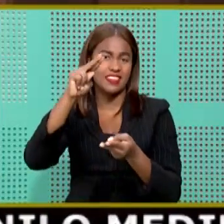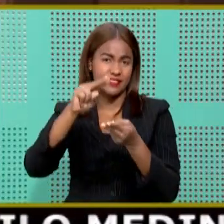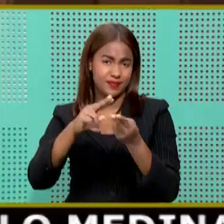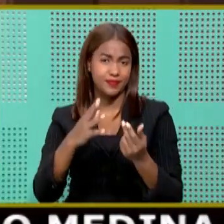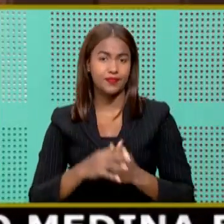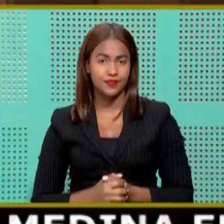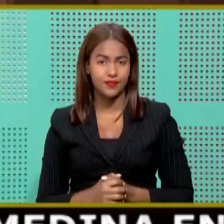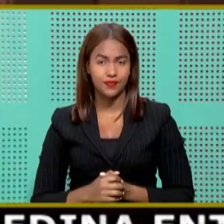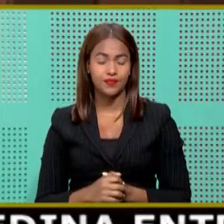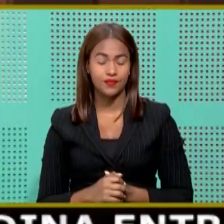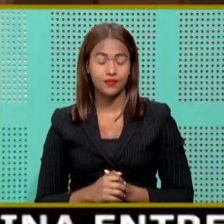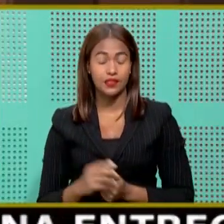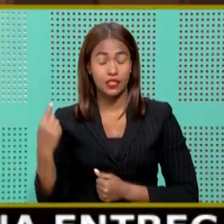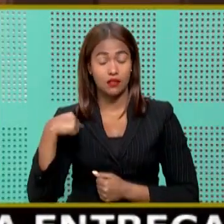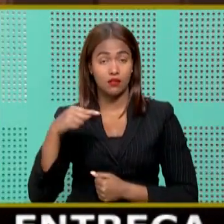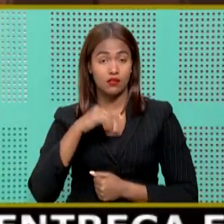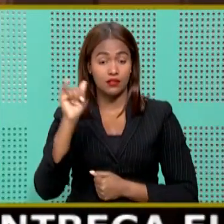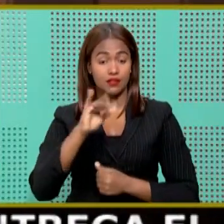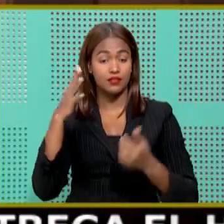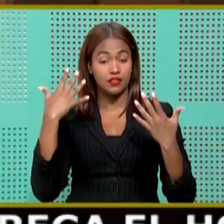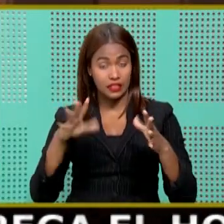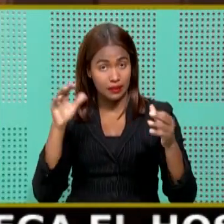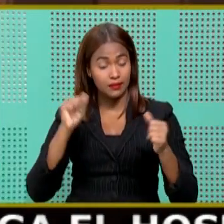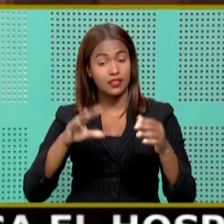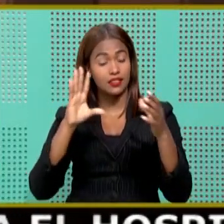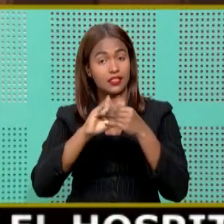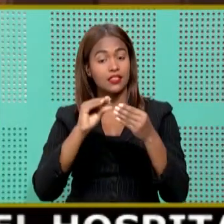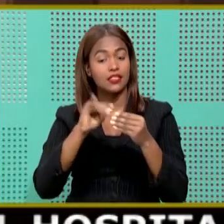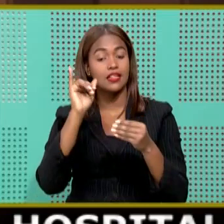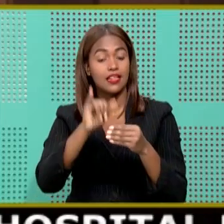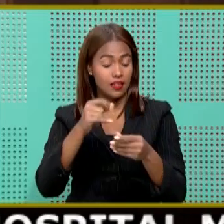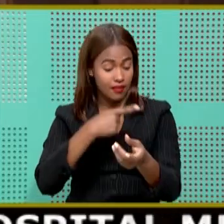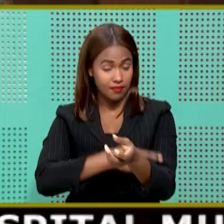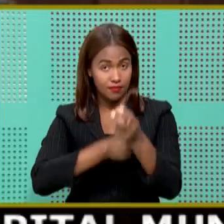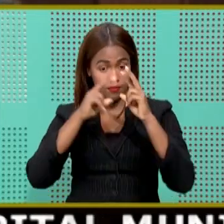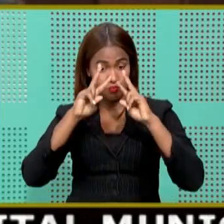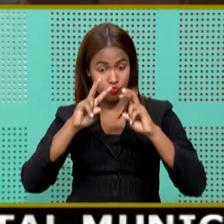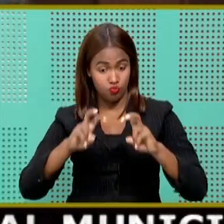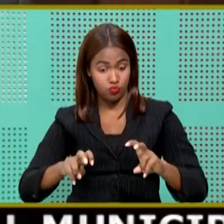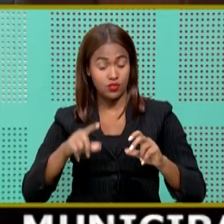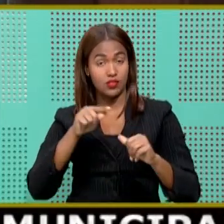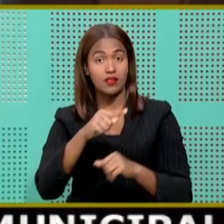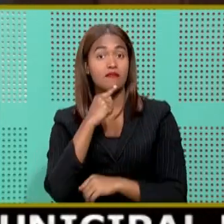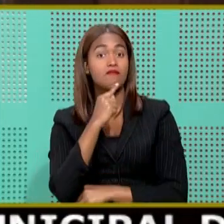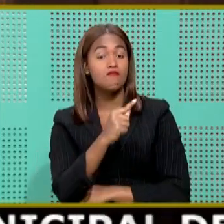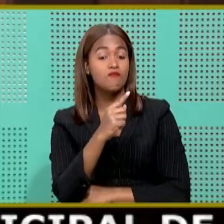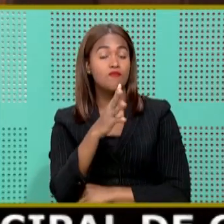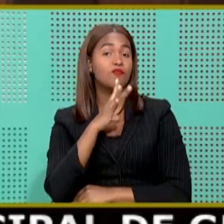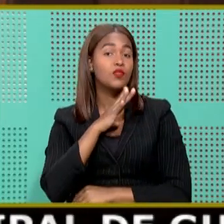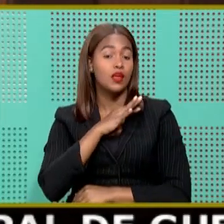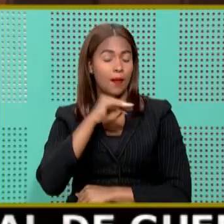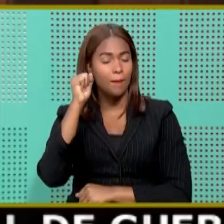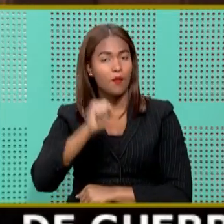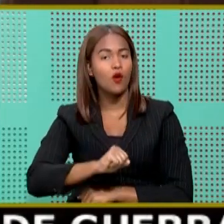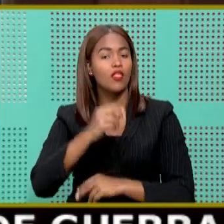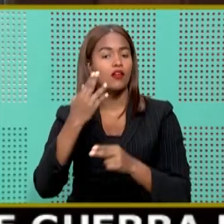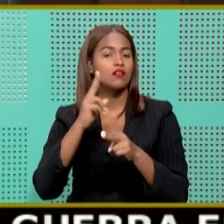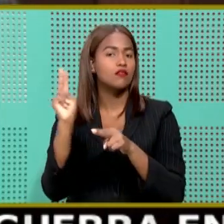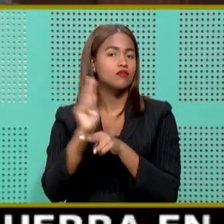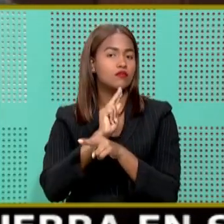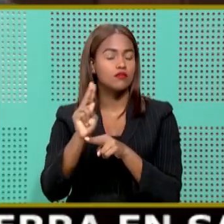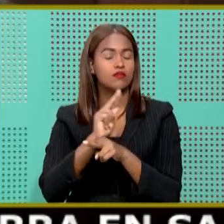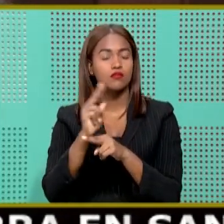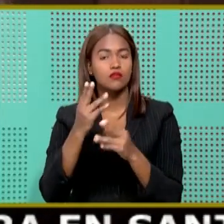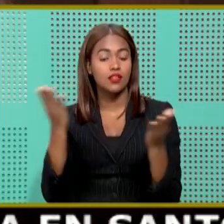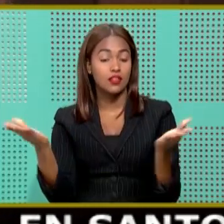podemos decir y hemos certificado que esta prueba es válida, que puede ser usada